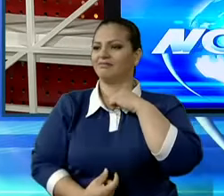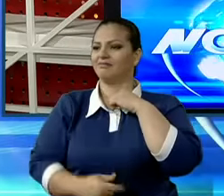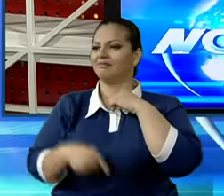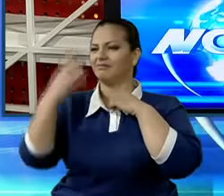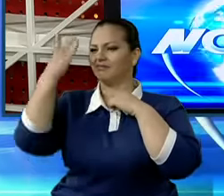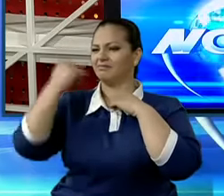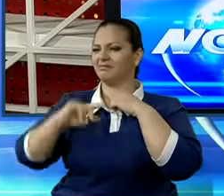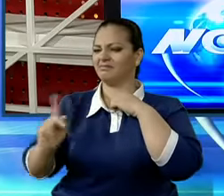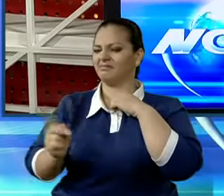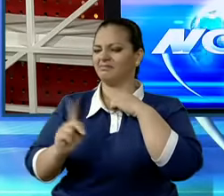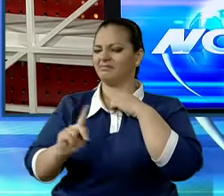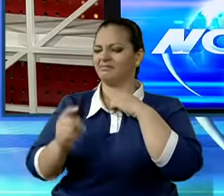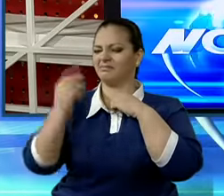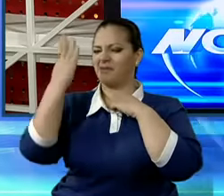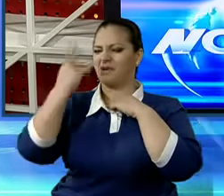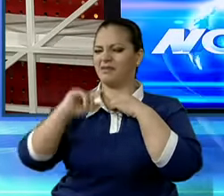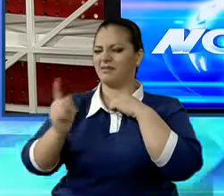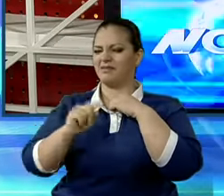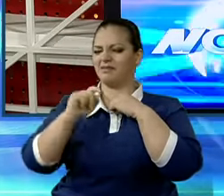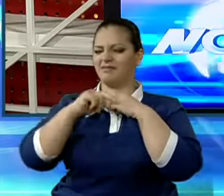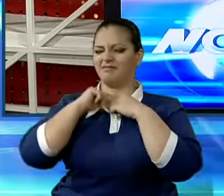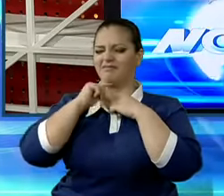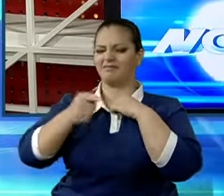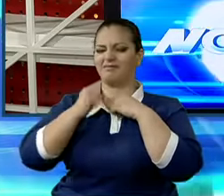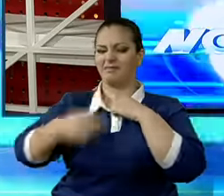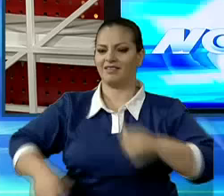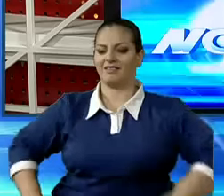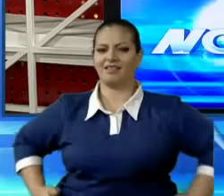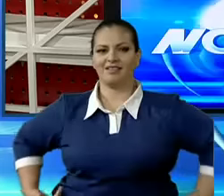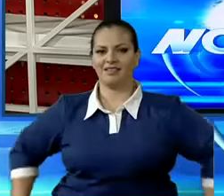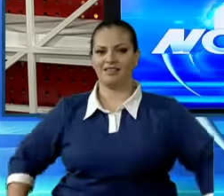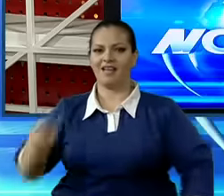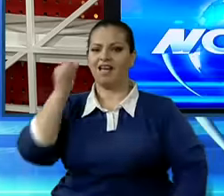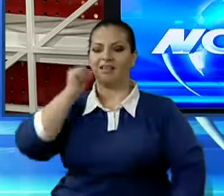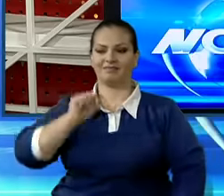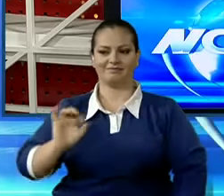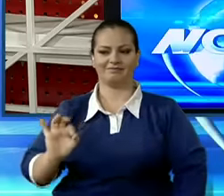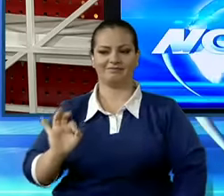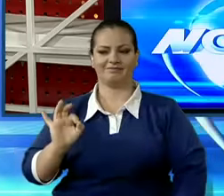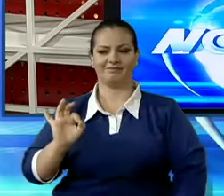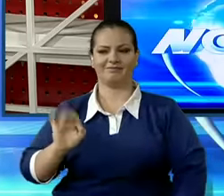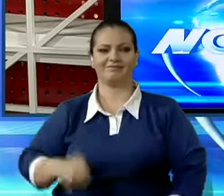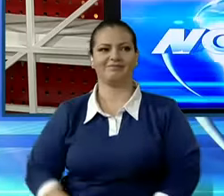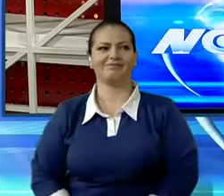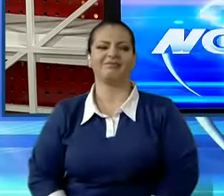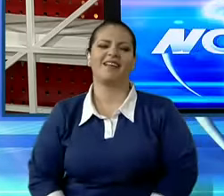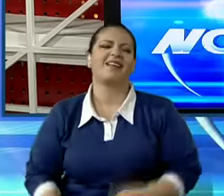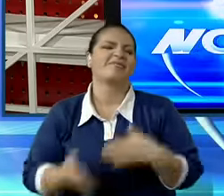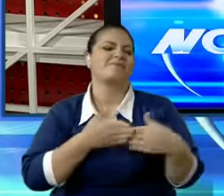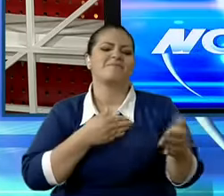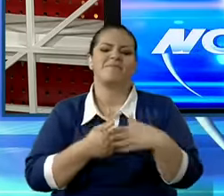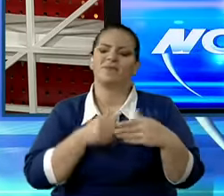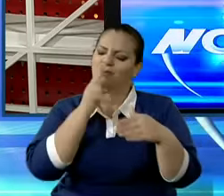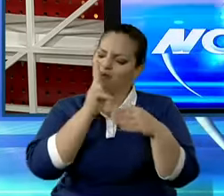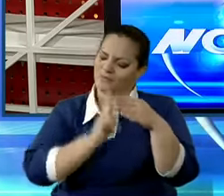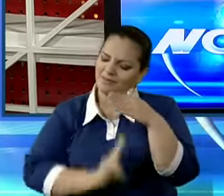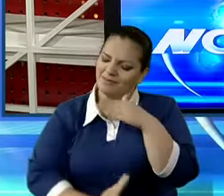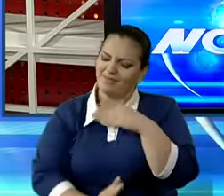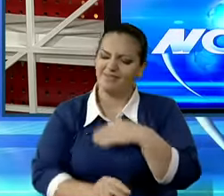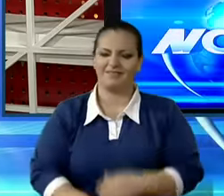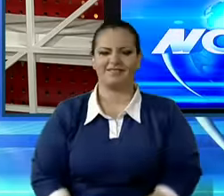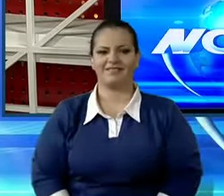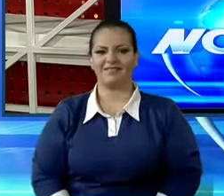el pantalón es negro, creo. Es azul, nada de negro, ¿qué le pasa? Bueno, la camisa verde le queda bien. Humilde, todo le queda bien. No, así es. La camisa